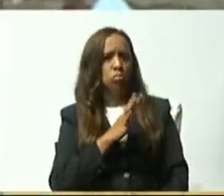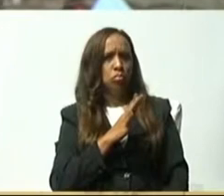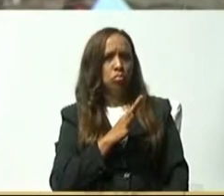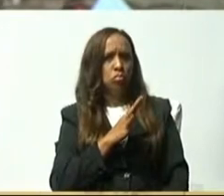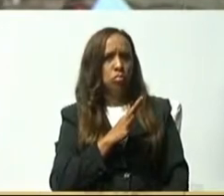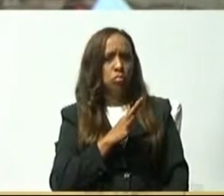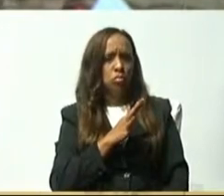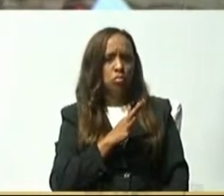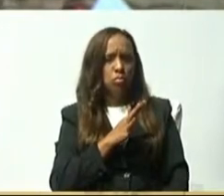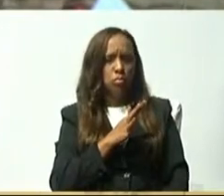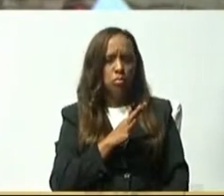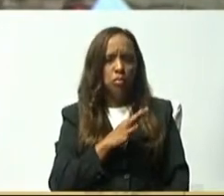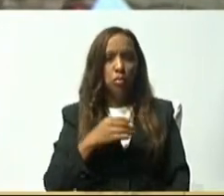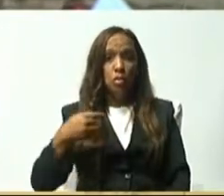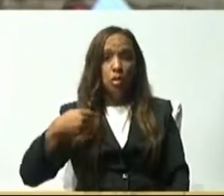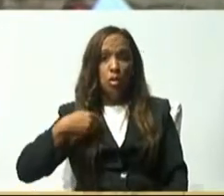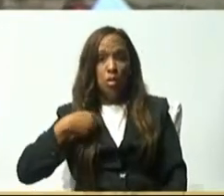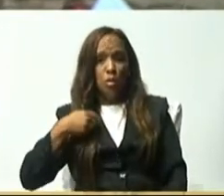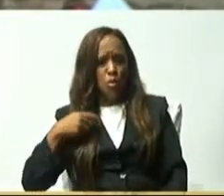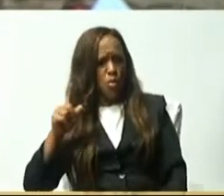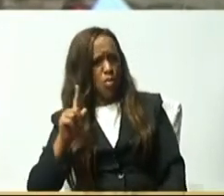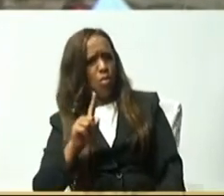investigación denominada la investigación Falcón.